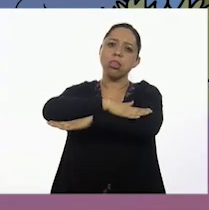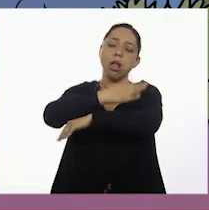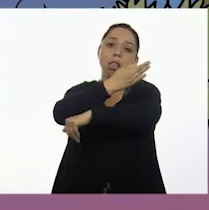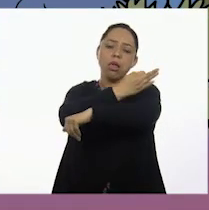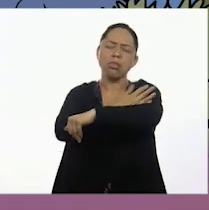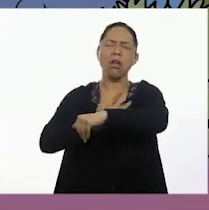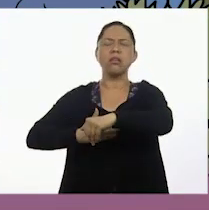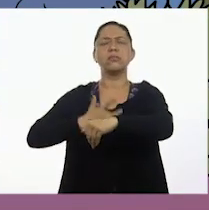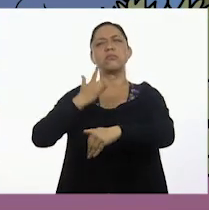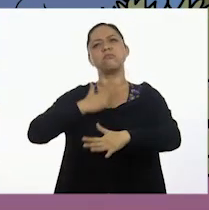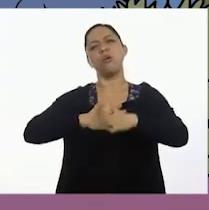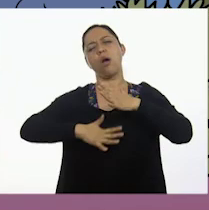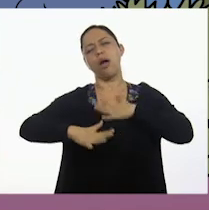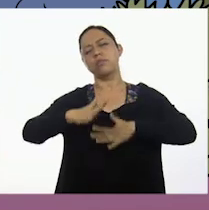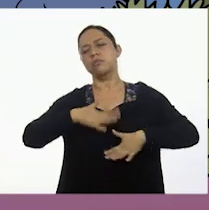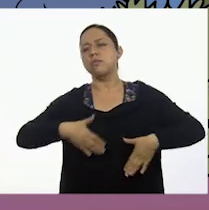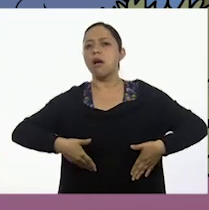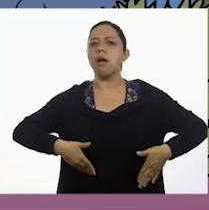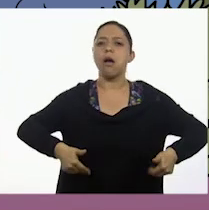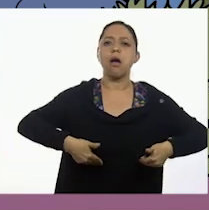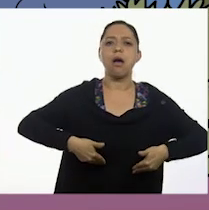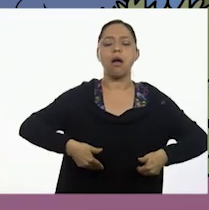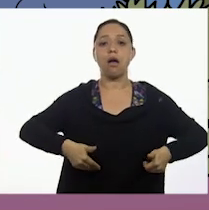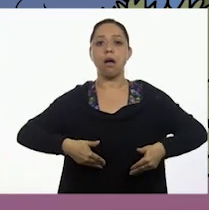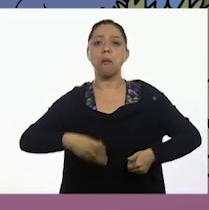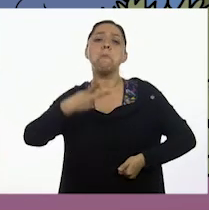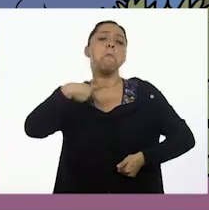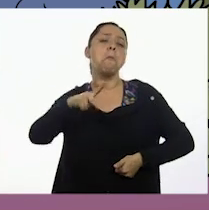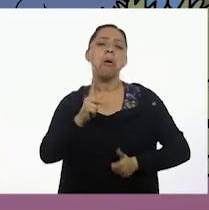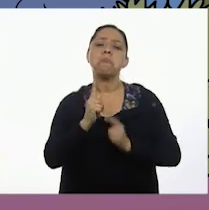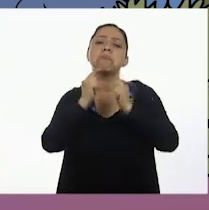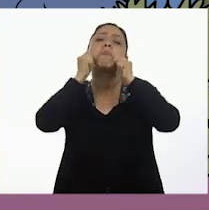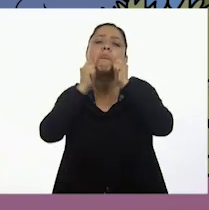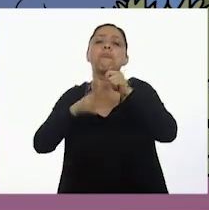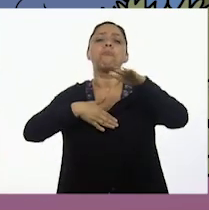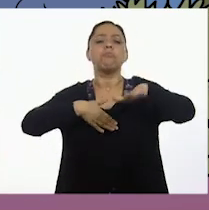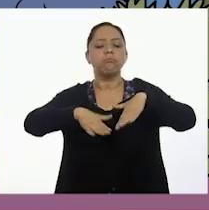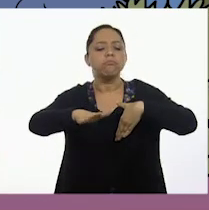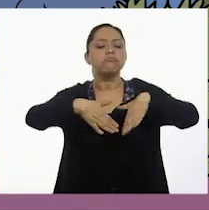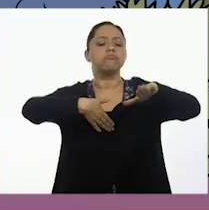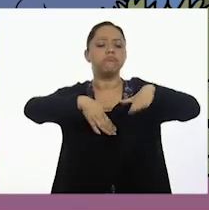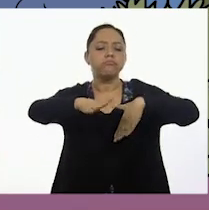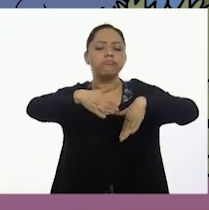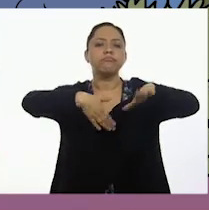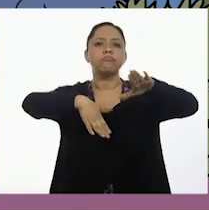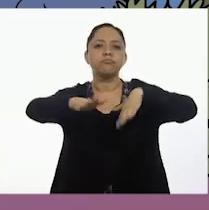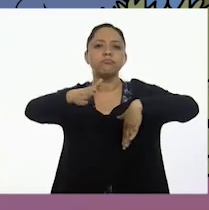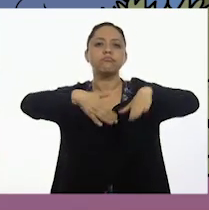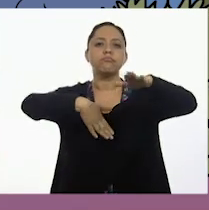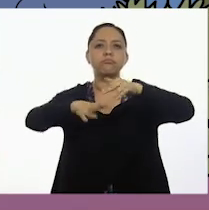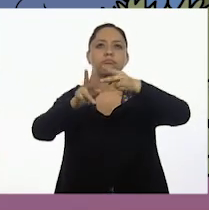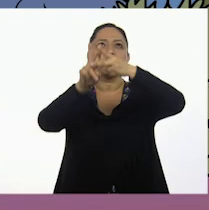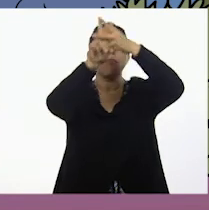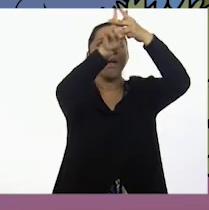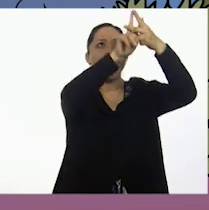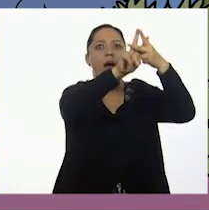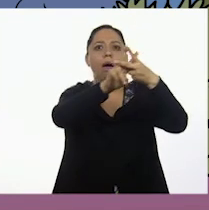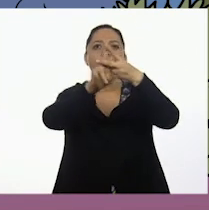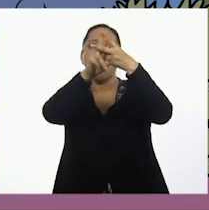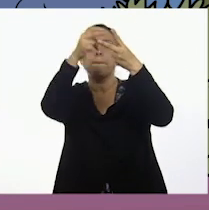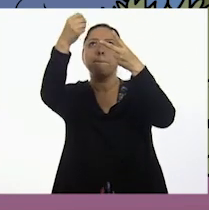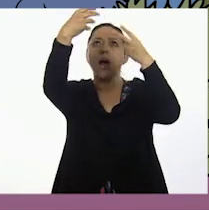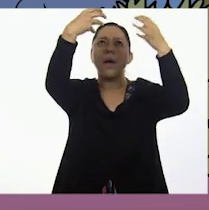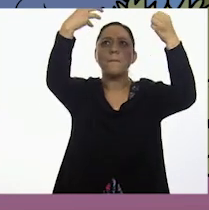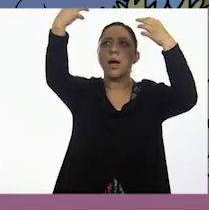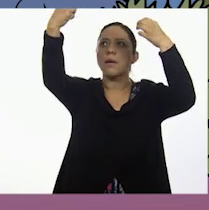y con hambre. Pero todavía siguió caminando hasta que las estrellas comenzaron a brillar y